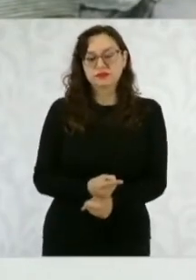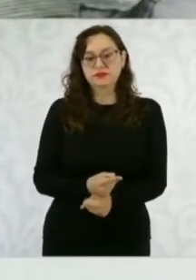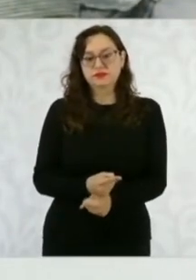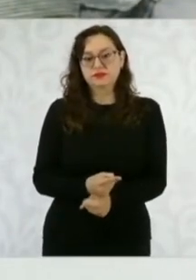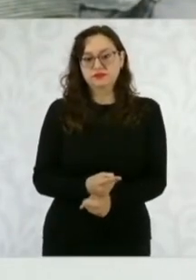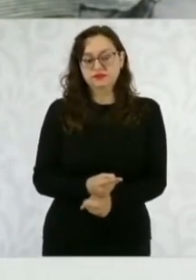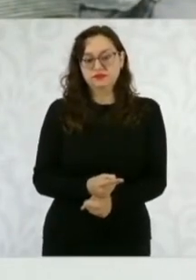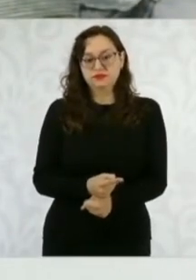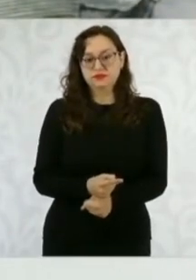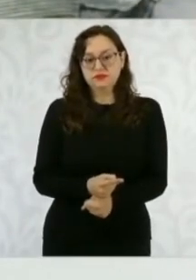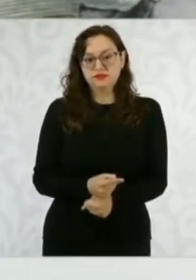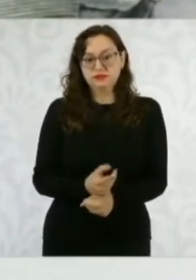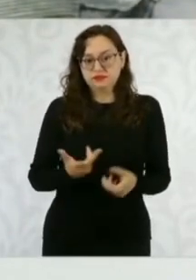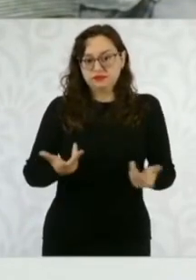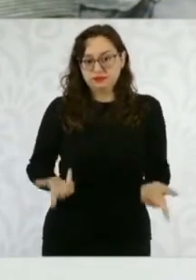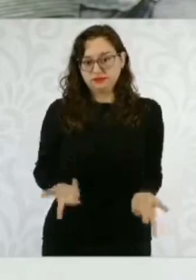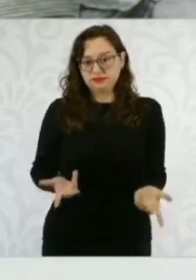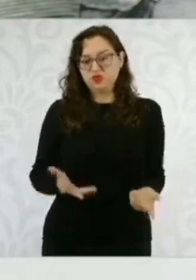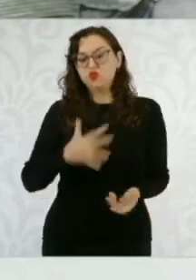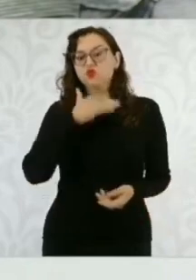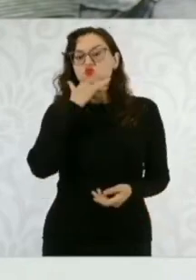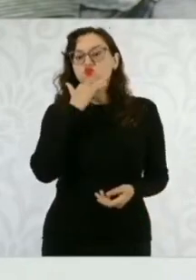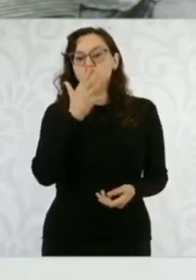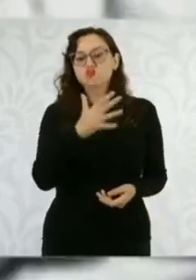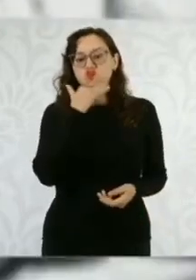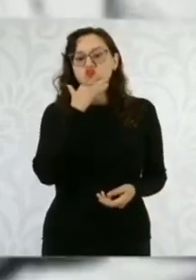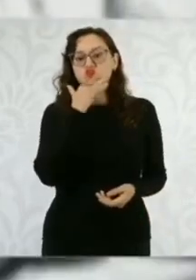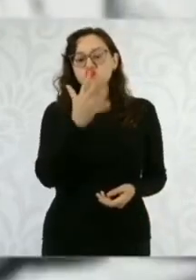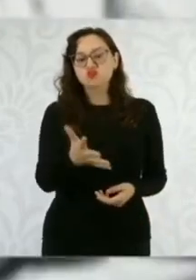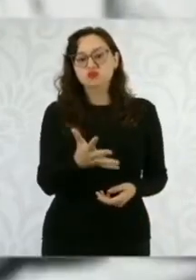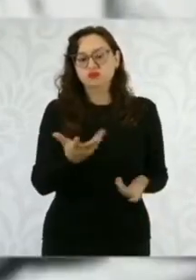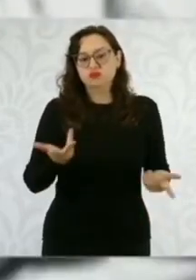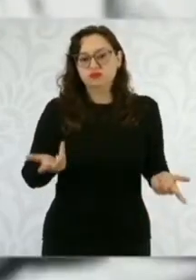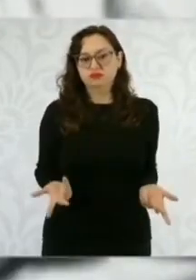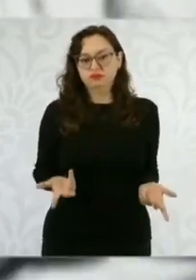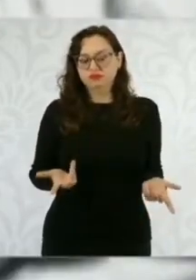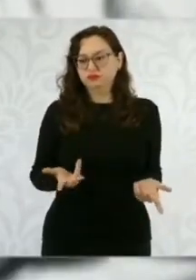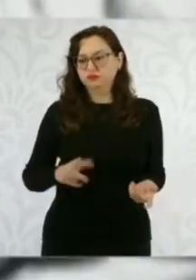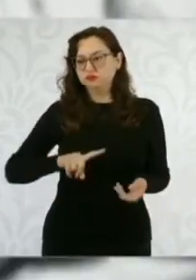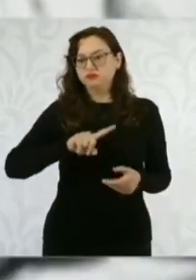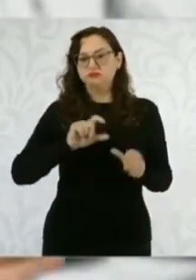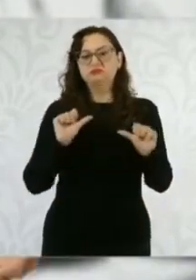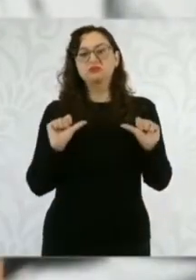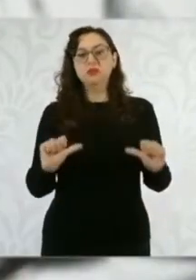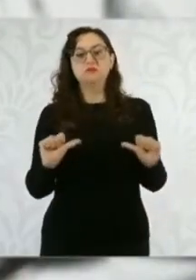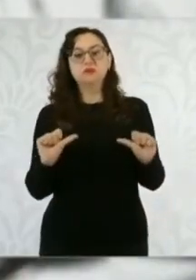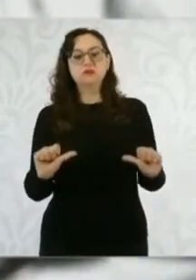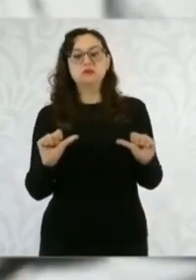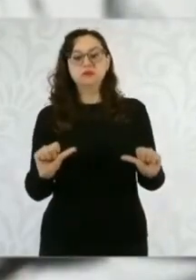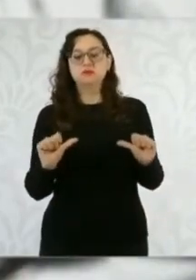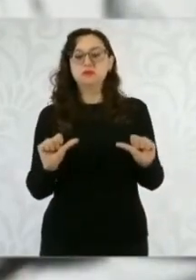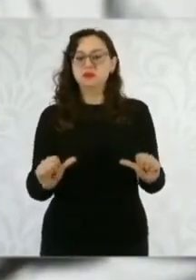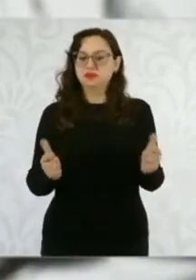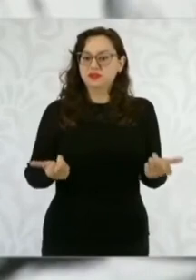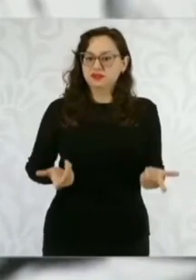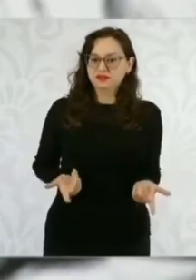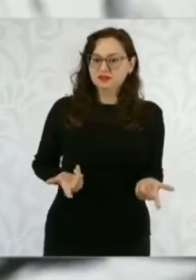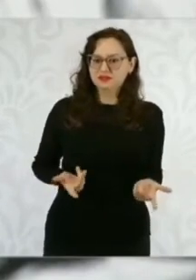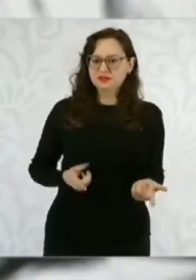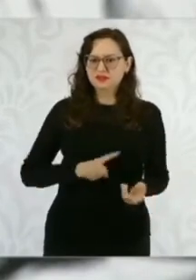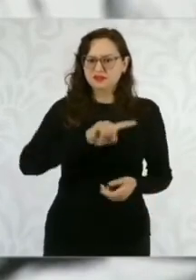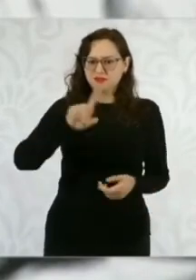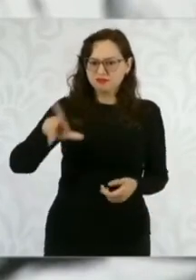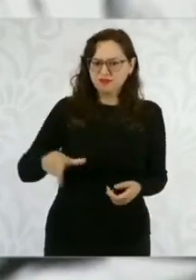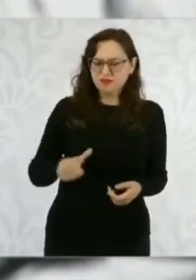controles y que no se den estos actos de corrupción que ni siquiera después pueden ser sancionados porque resulta que el Infonavit tiene una